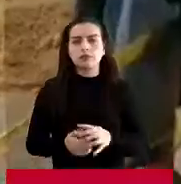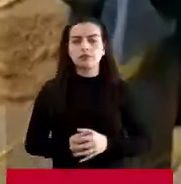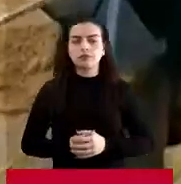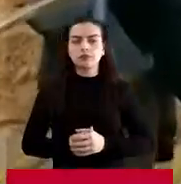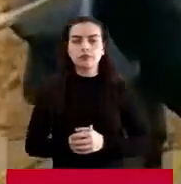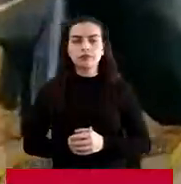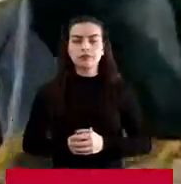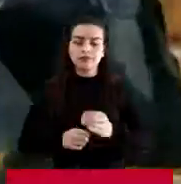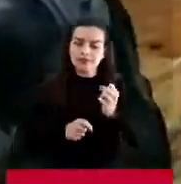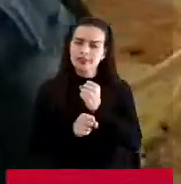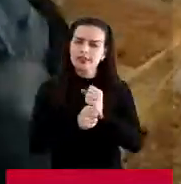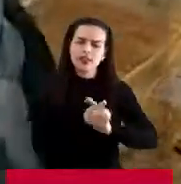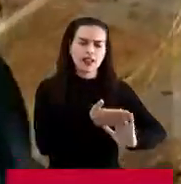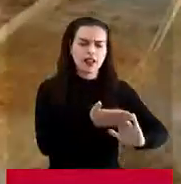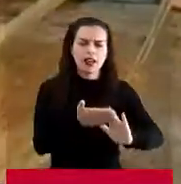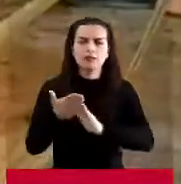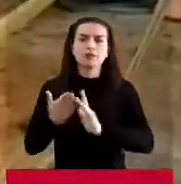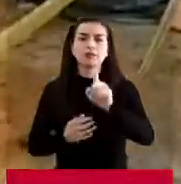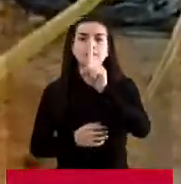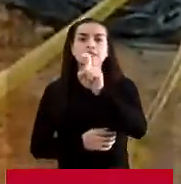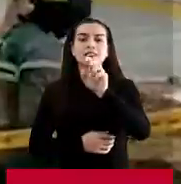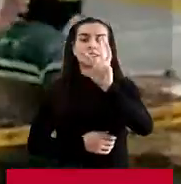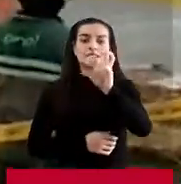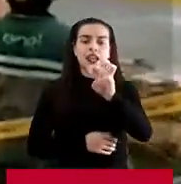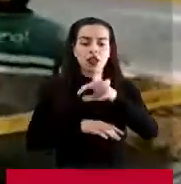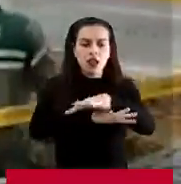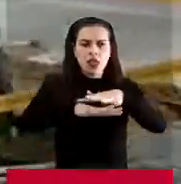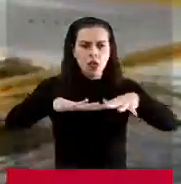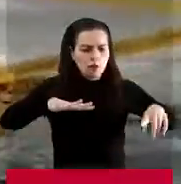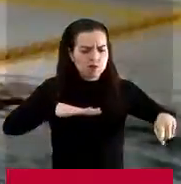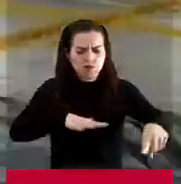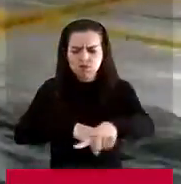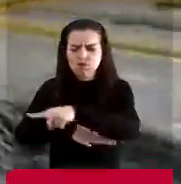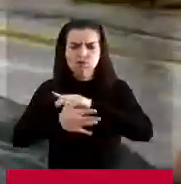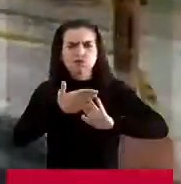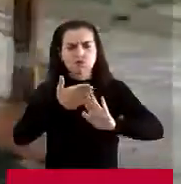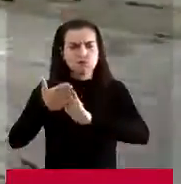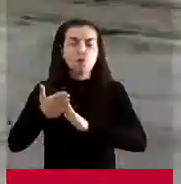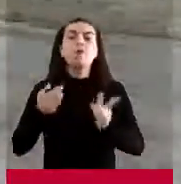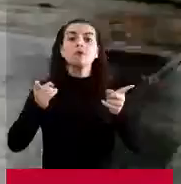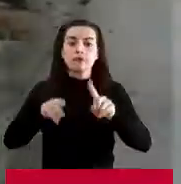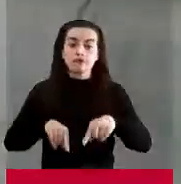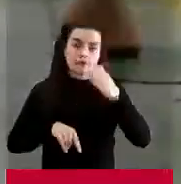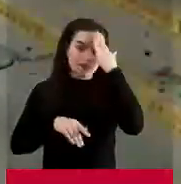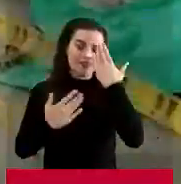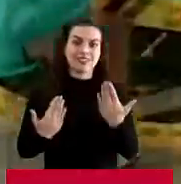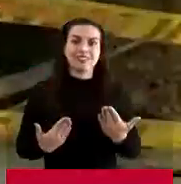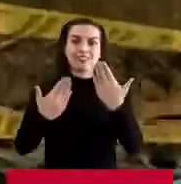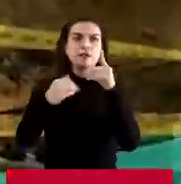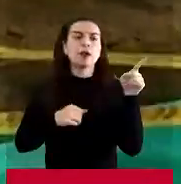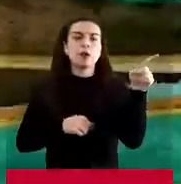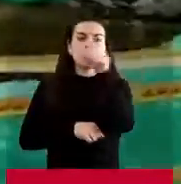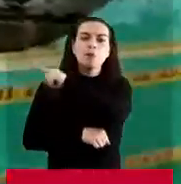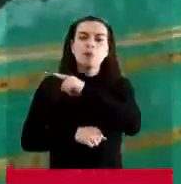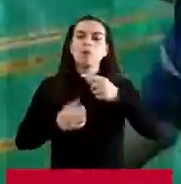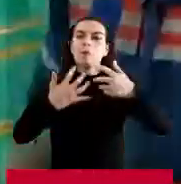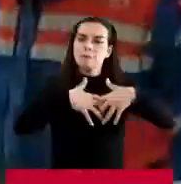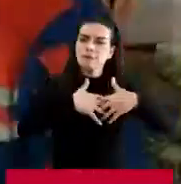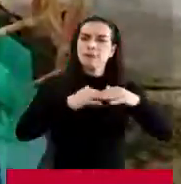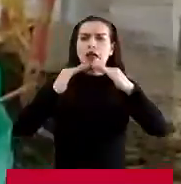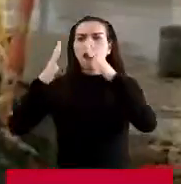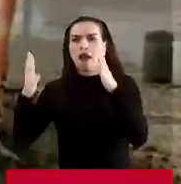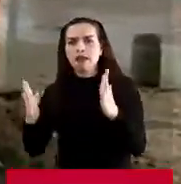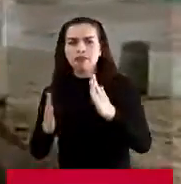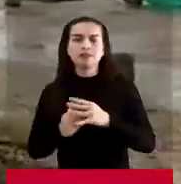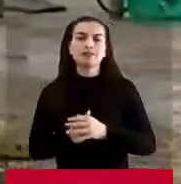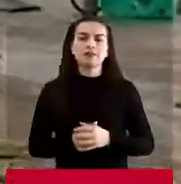un total de 67 circuitos y el plan beneficia a clientes residenciales, comerciales e industriales. Estamos inspeccionando nuestra